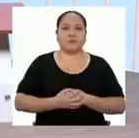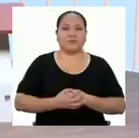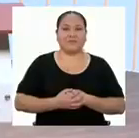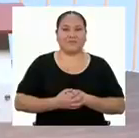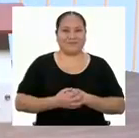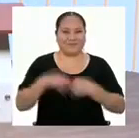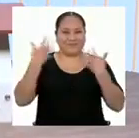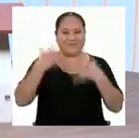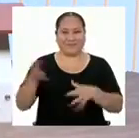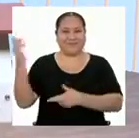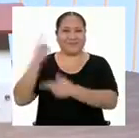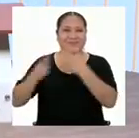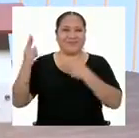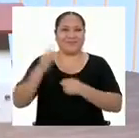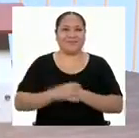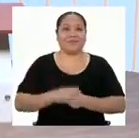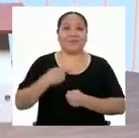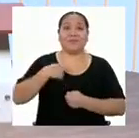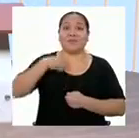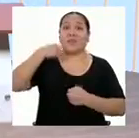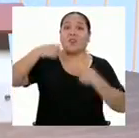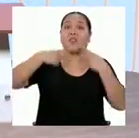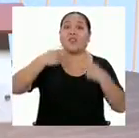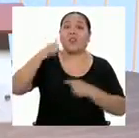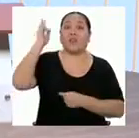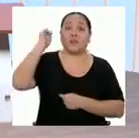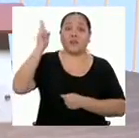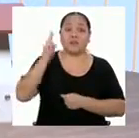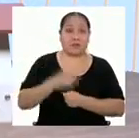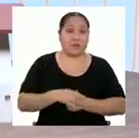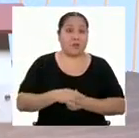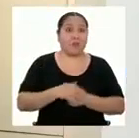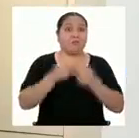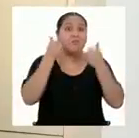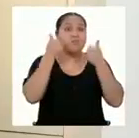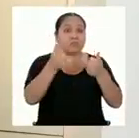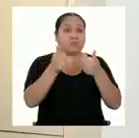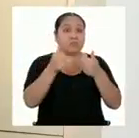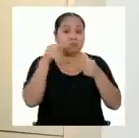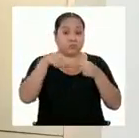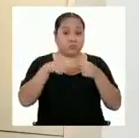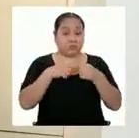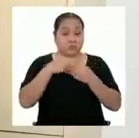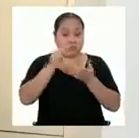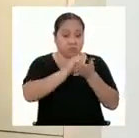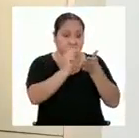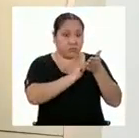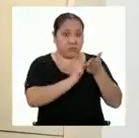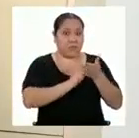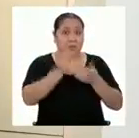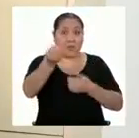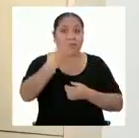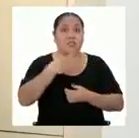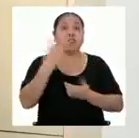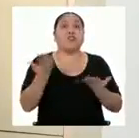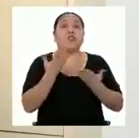Y regresamos. Justo le comentaba a la profesora sobre lo bueno del texto. ¿Y ya me puedes decir dónde queda Chaparrí? Todos